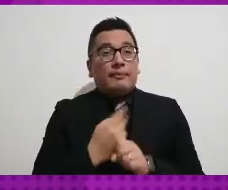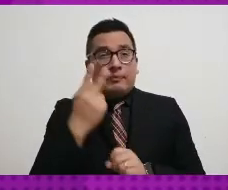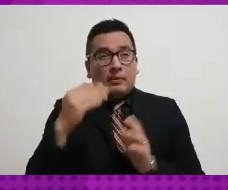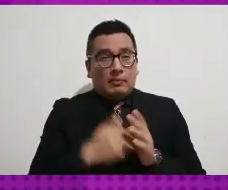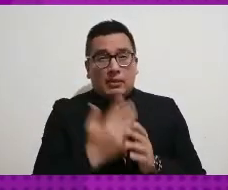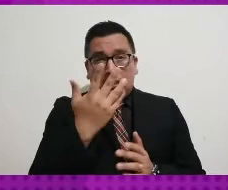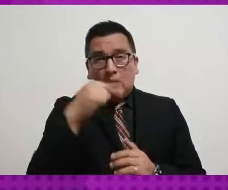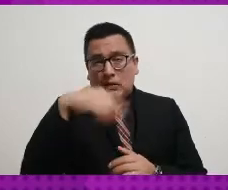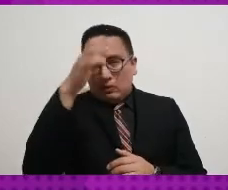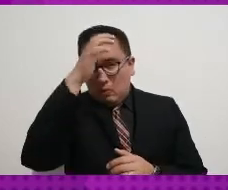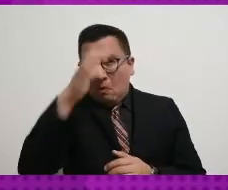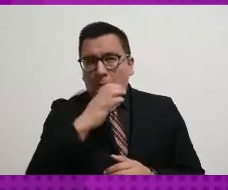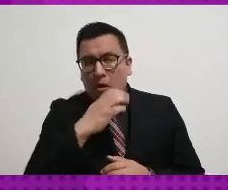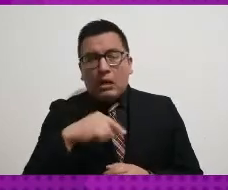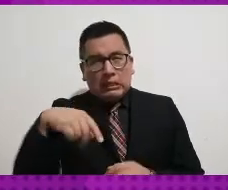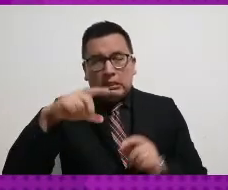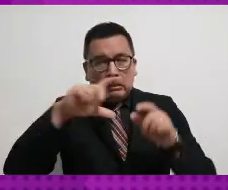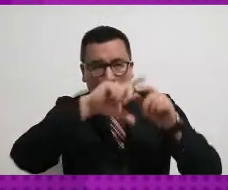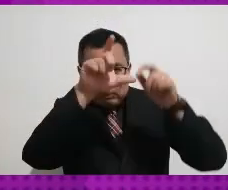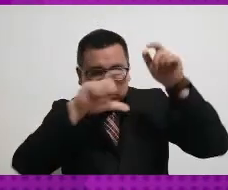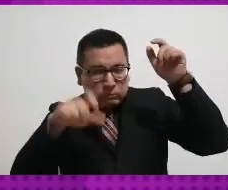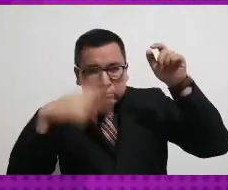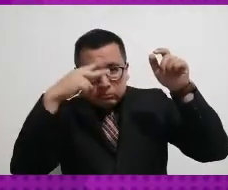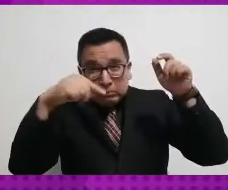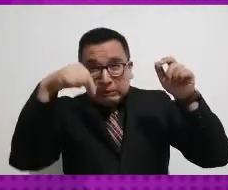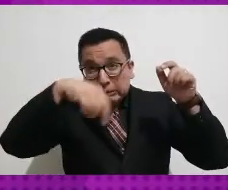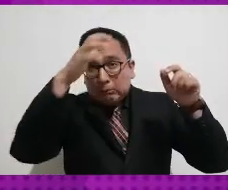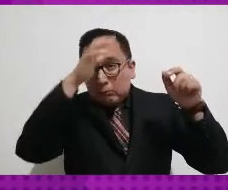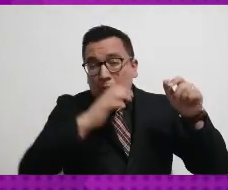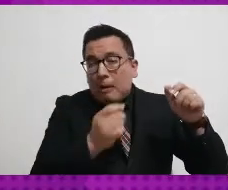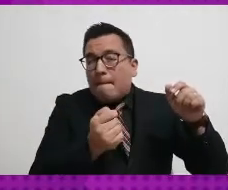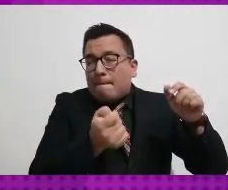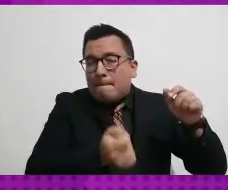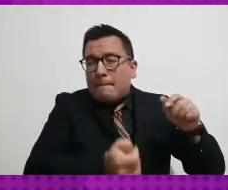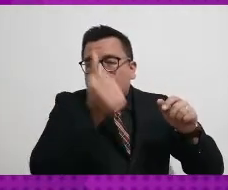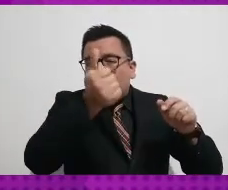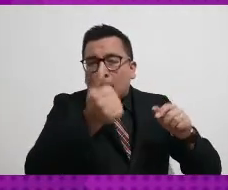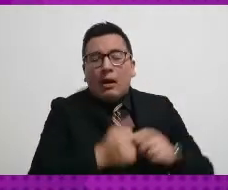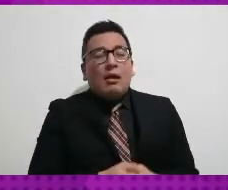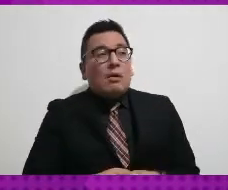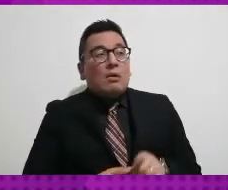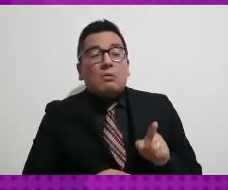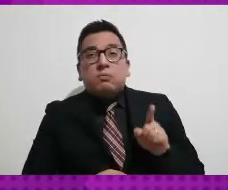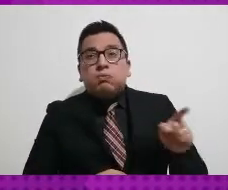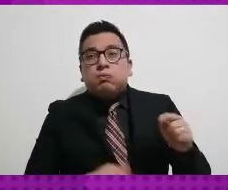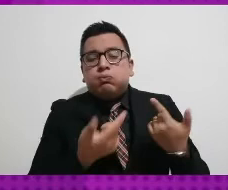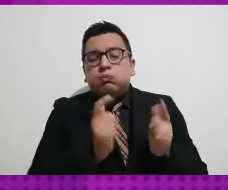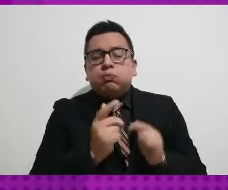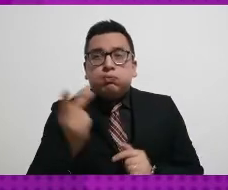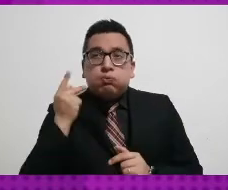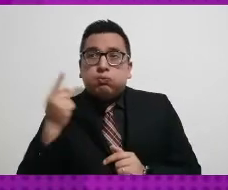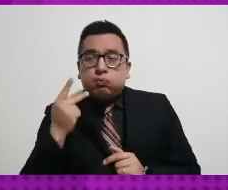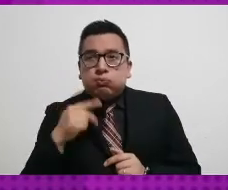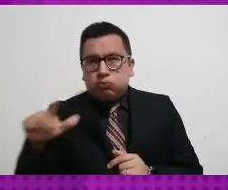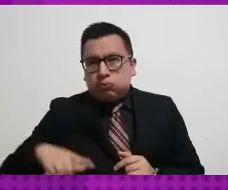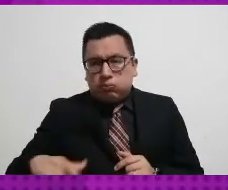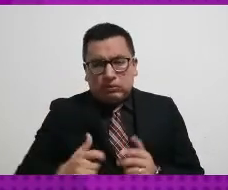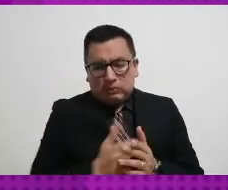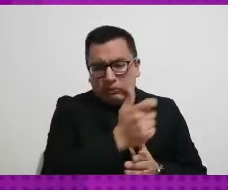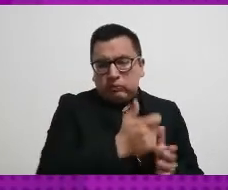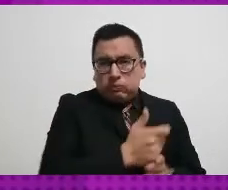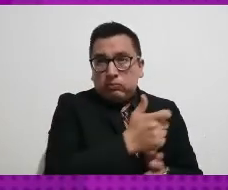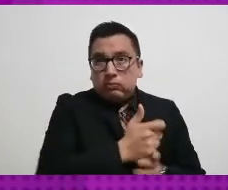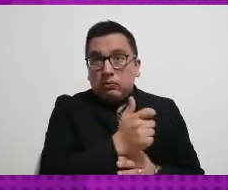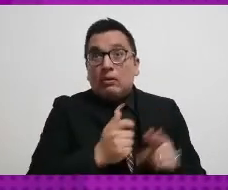2005, en Coahuila, como primer estado y ningún otro en el país, ya eran sujetos los partidos políticos que recibían financiamiento